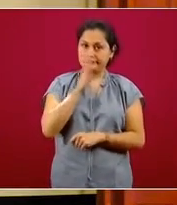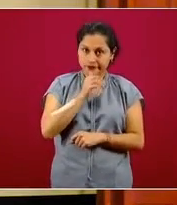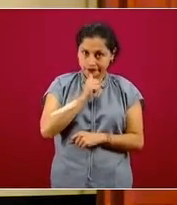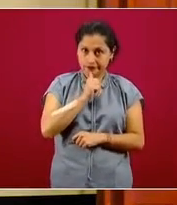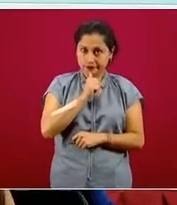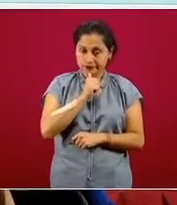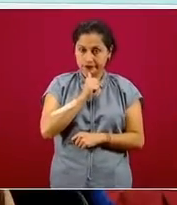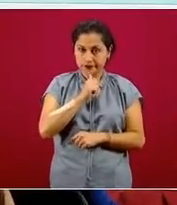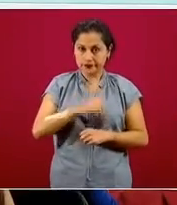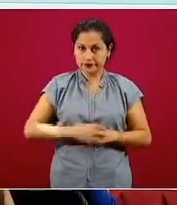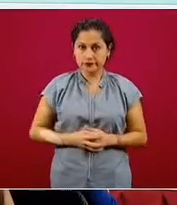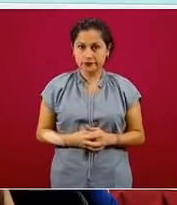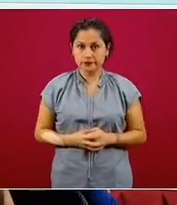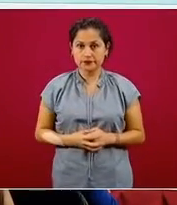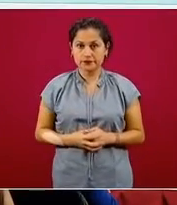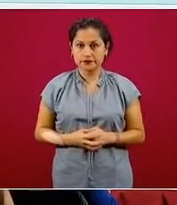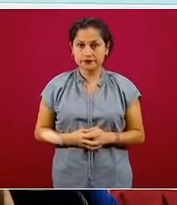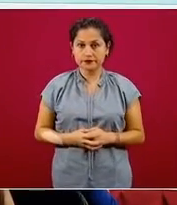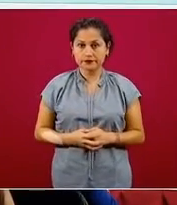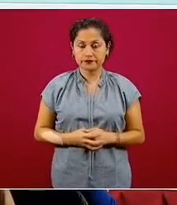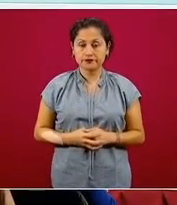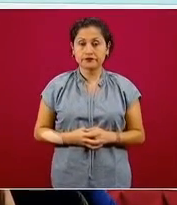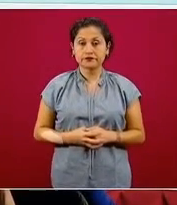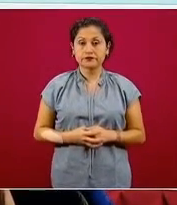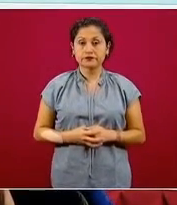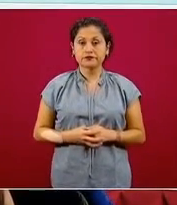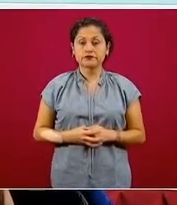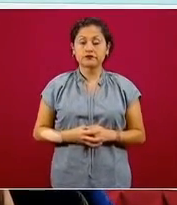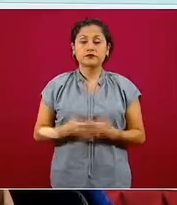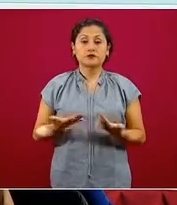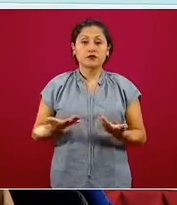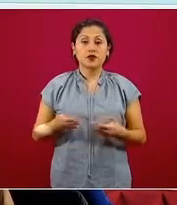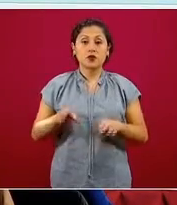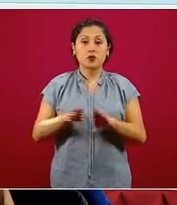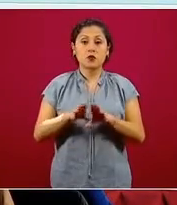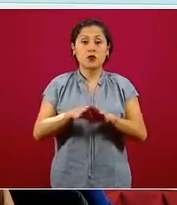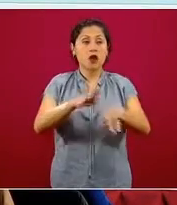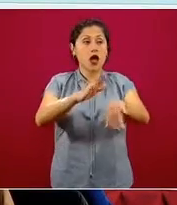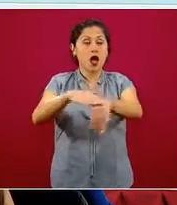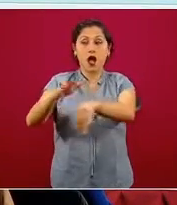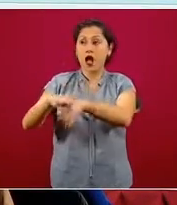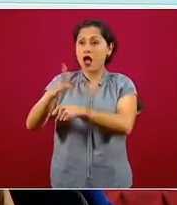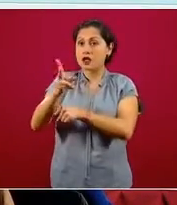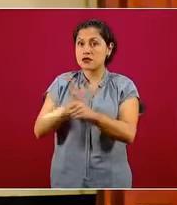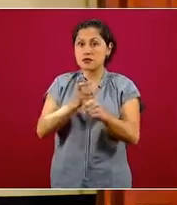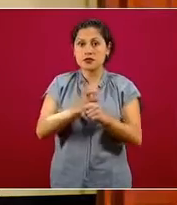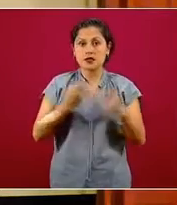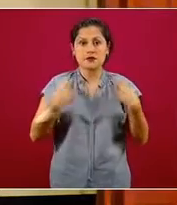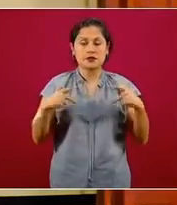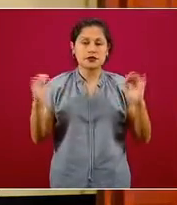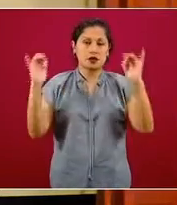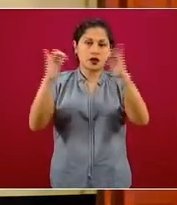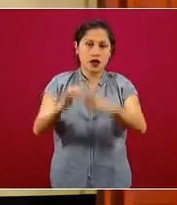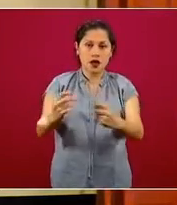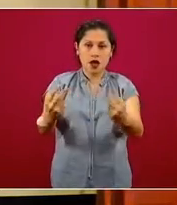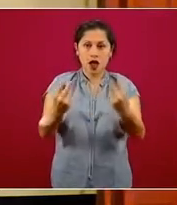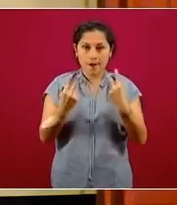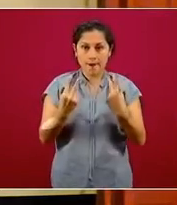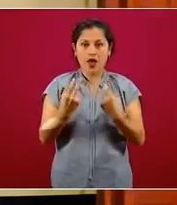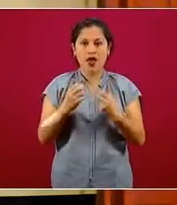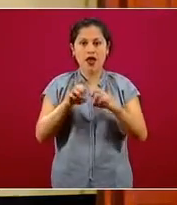haber lógicamente ningún tipo de actividad que congregue masivamente a las personas, porque eso puede